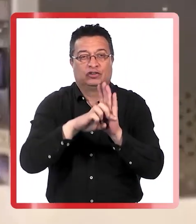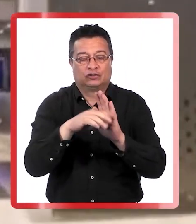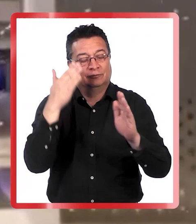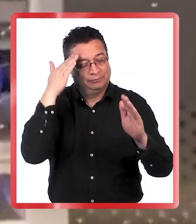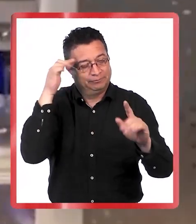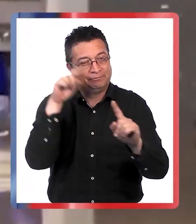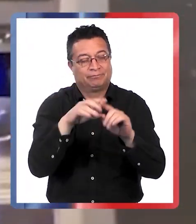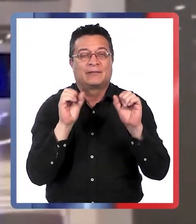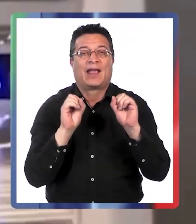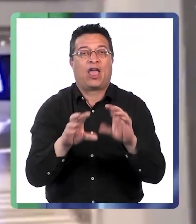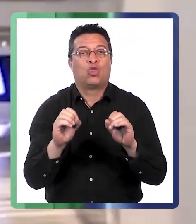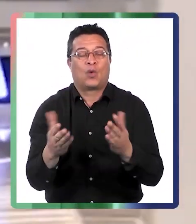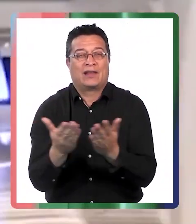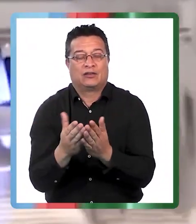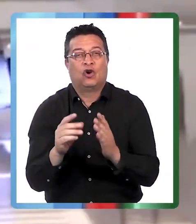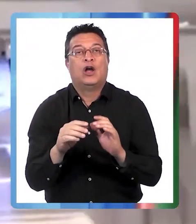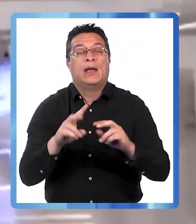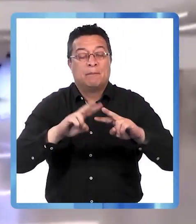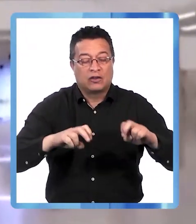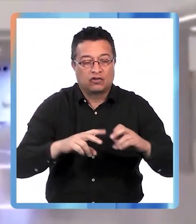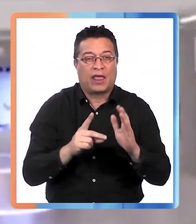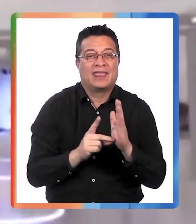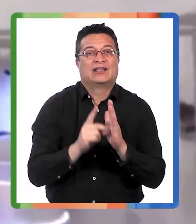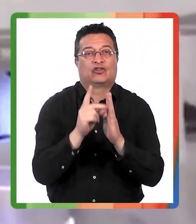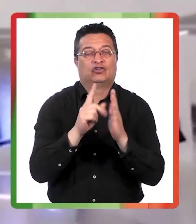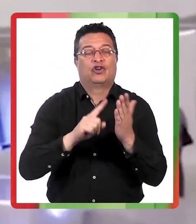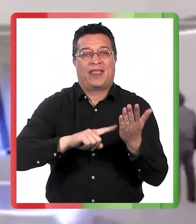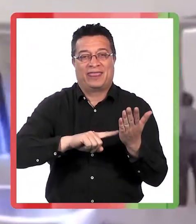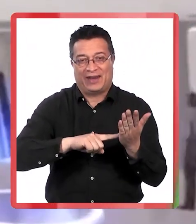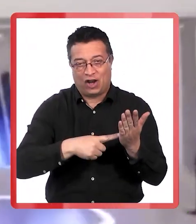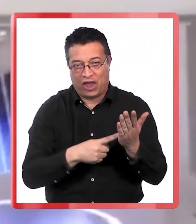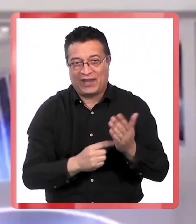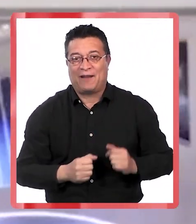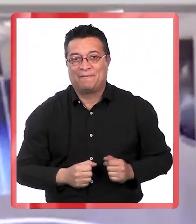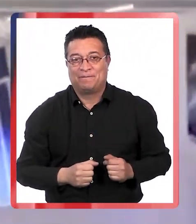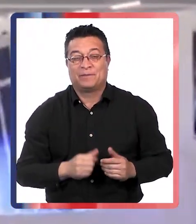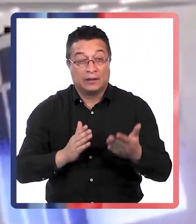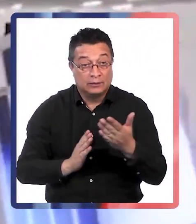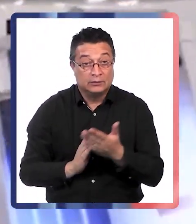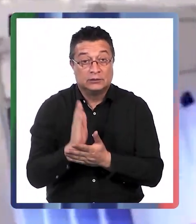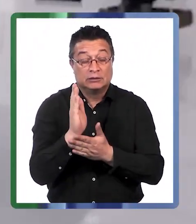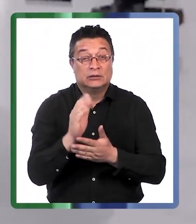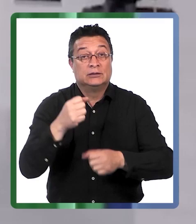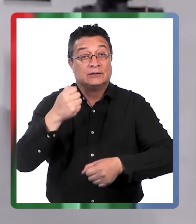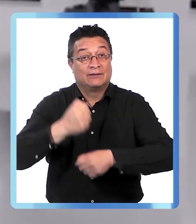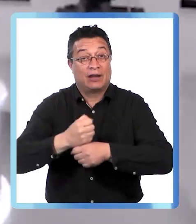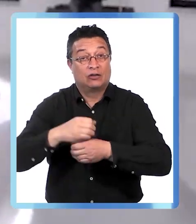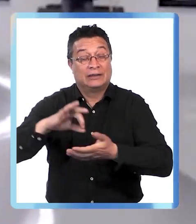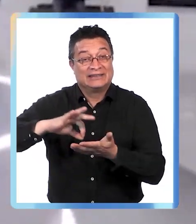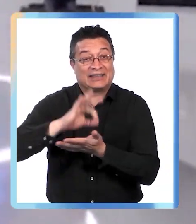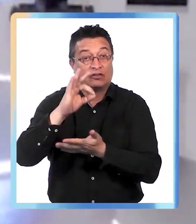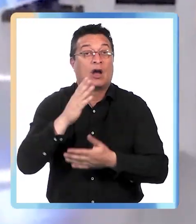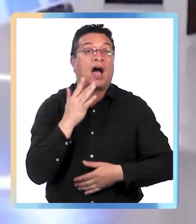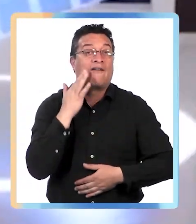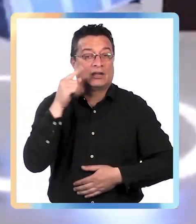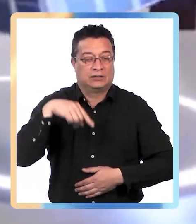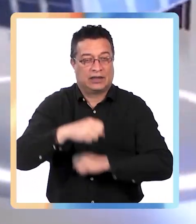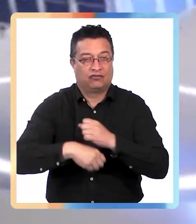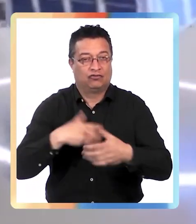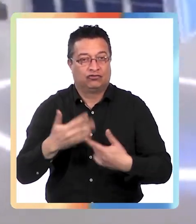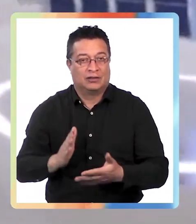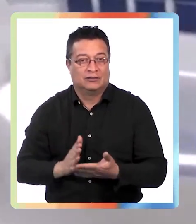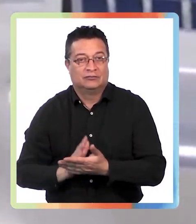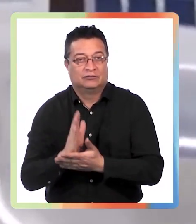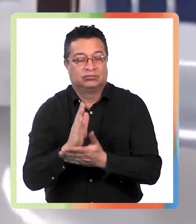educativos, de investigación y desarrollo de tecnologías. El inicio de las obras en Cerrillos comenzó en abril de este año y